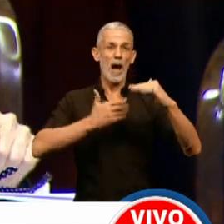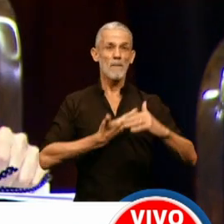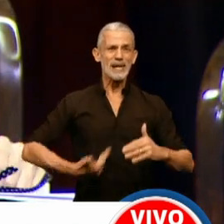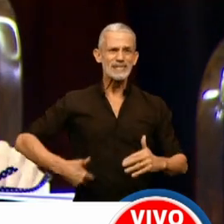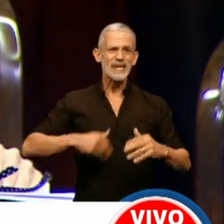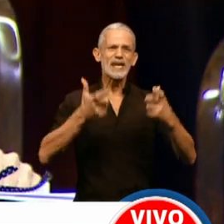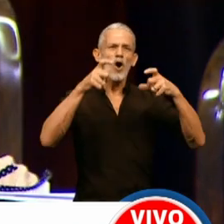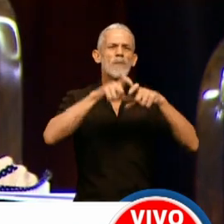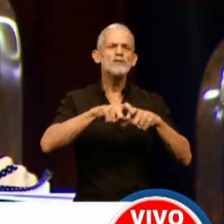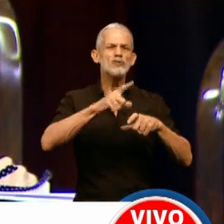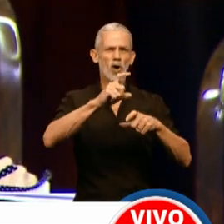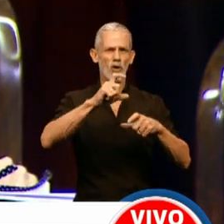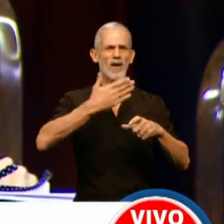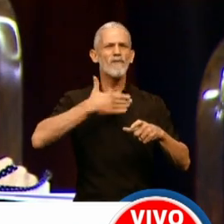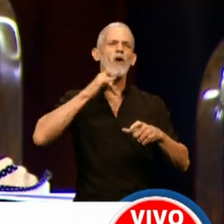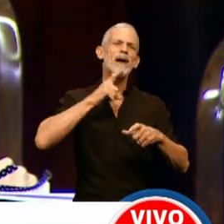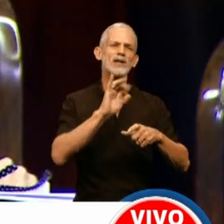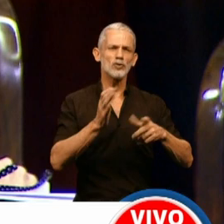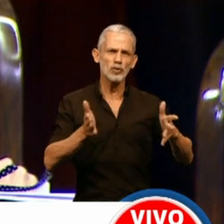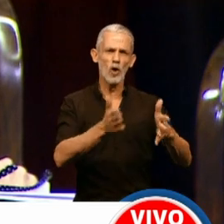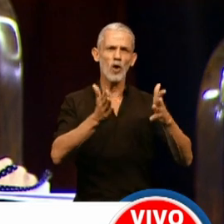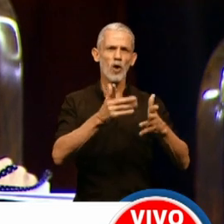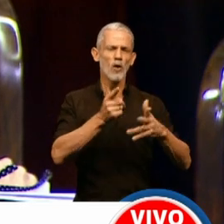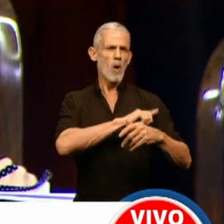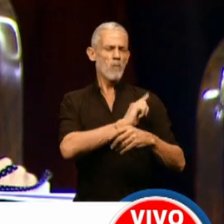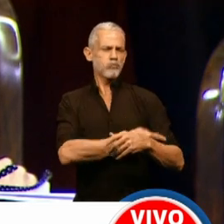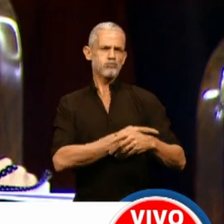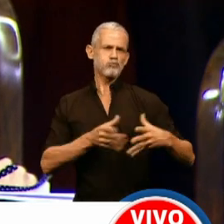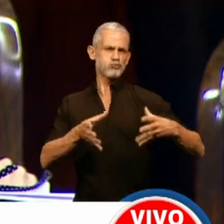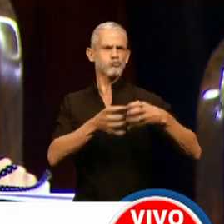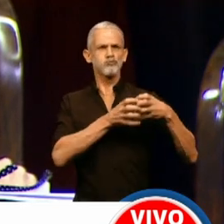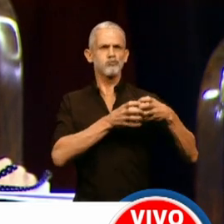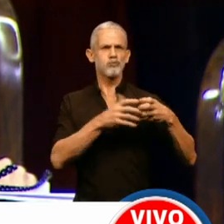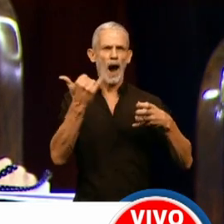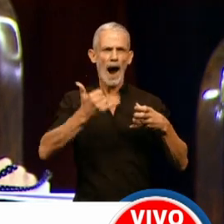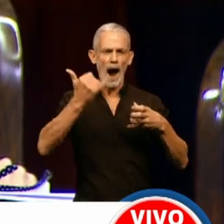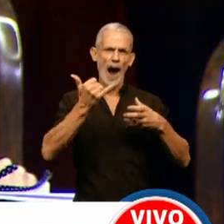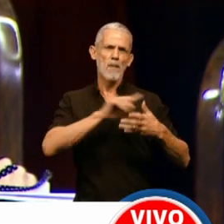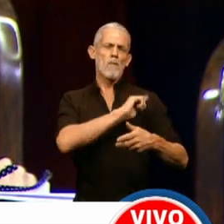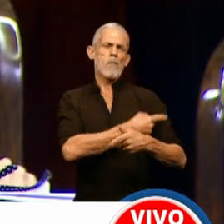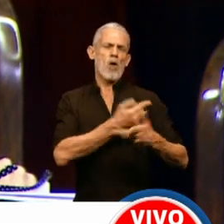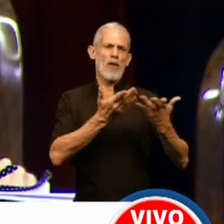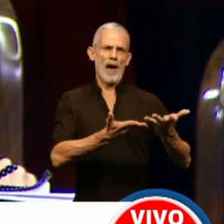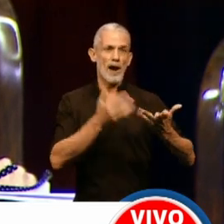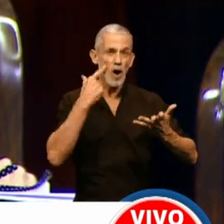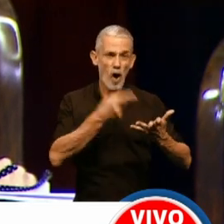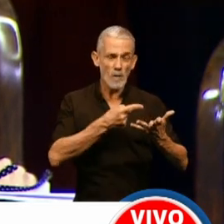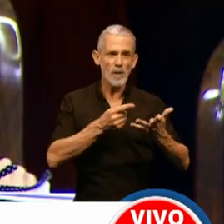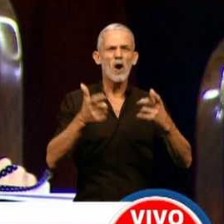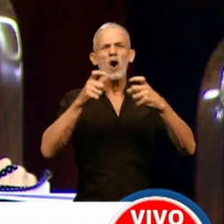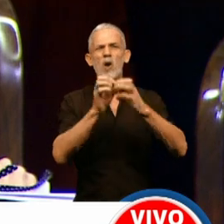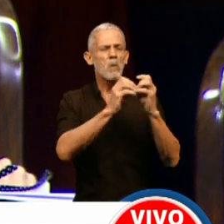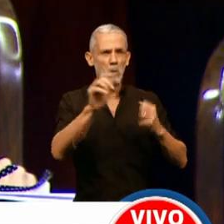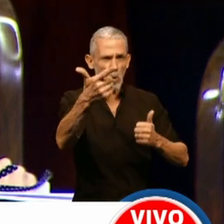de la comisión de fomento que tiene la suma del poder público todo el poder porque no hay consejo